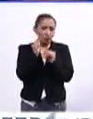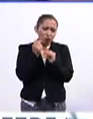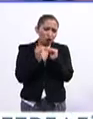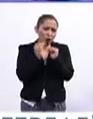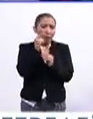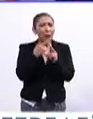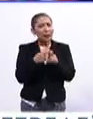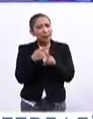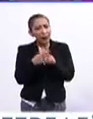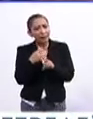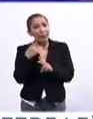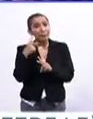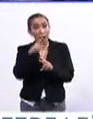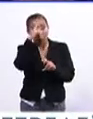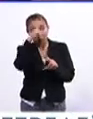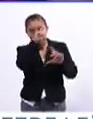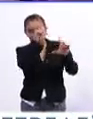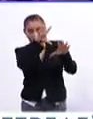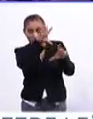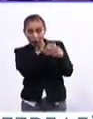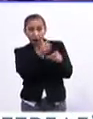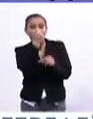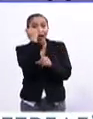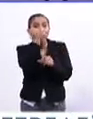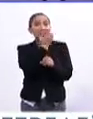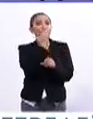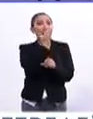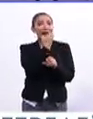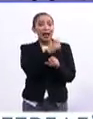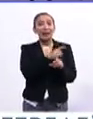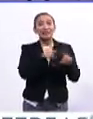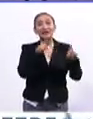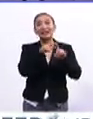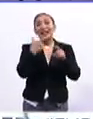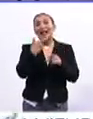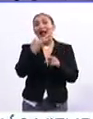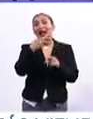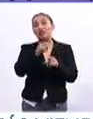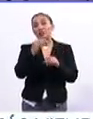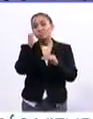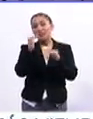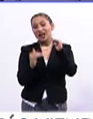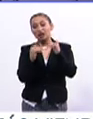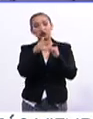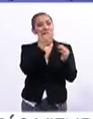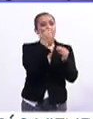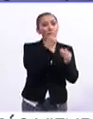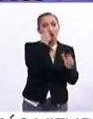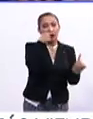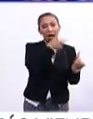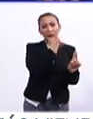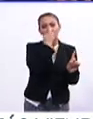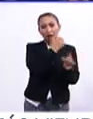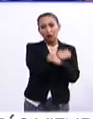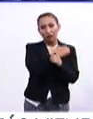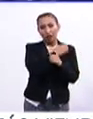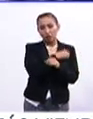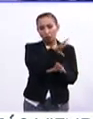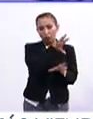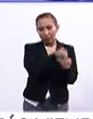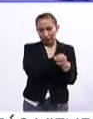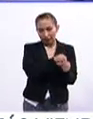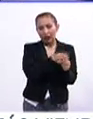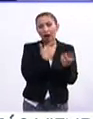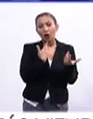en matemáticas, aunque a nivel nacional el de alumnos de escuelas multigrado es menor que el de aquellos que estudian en escuelas de educación